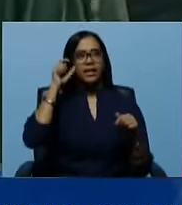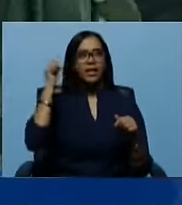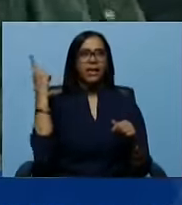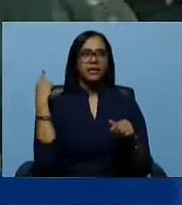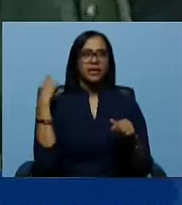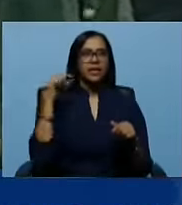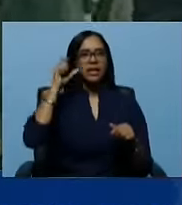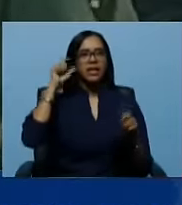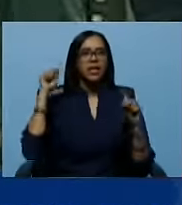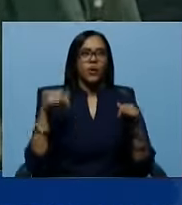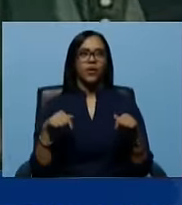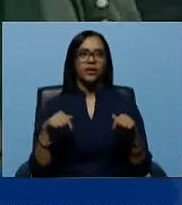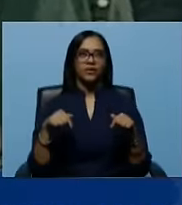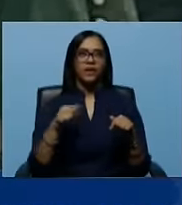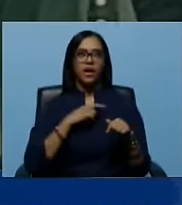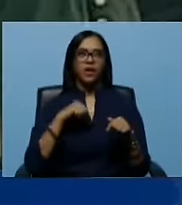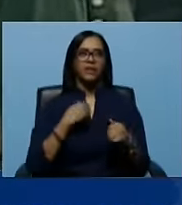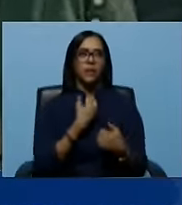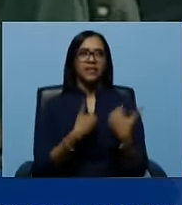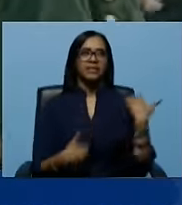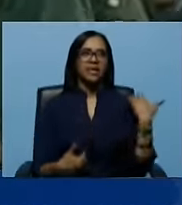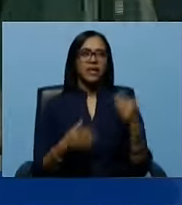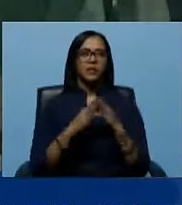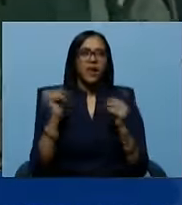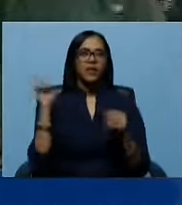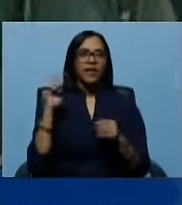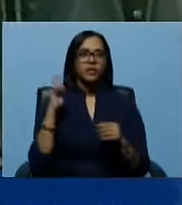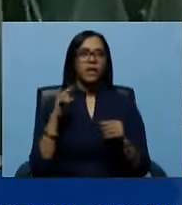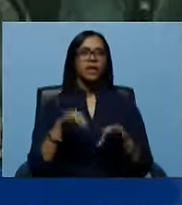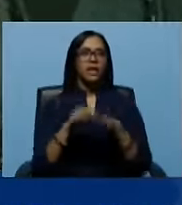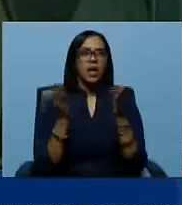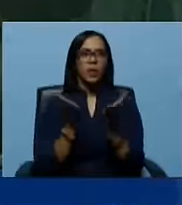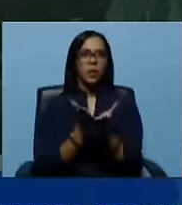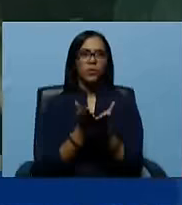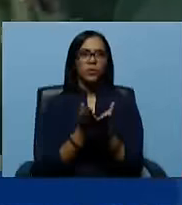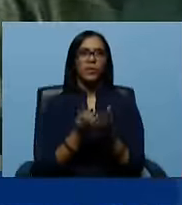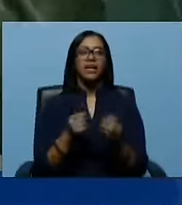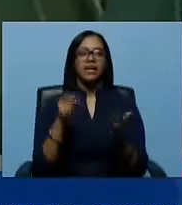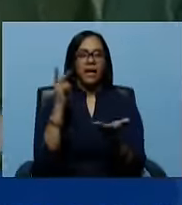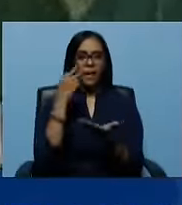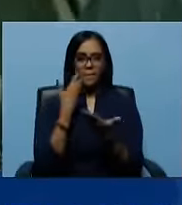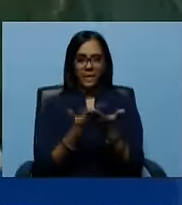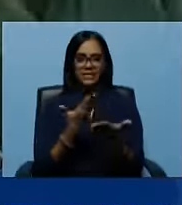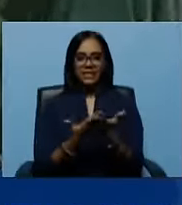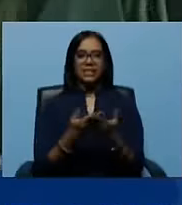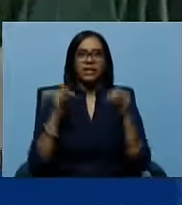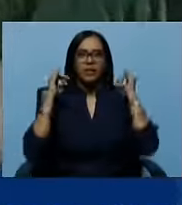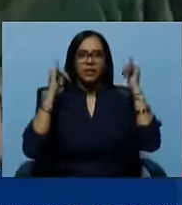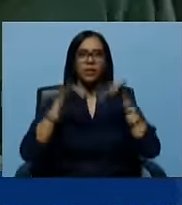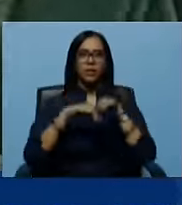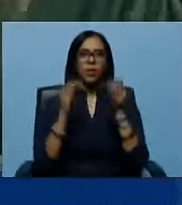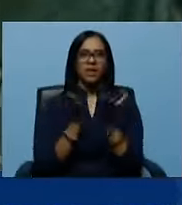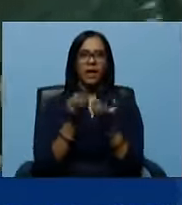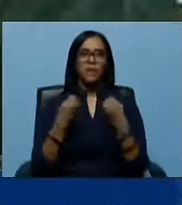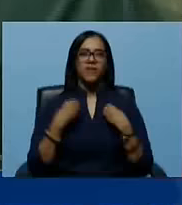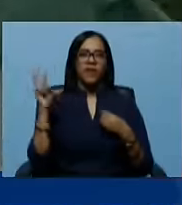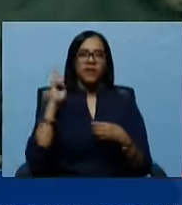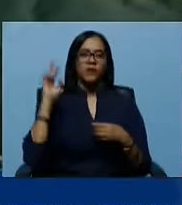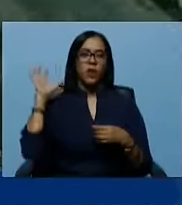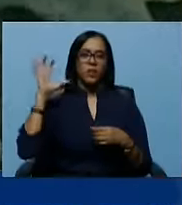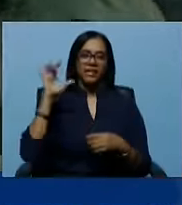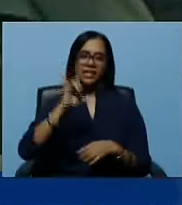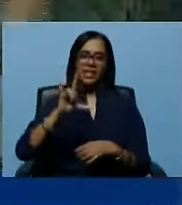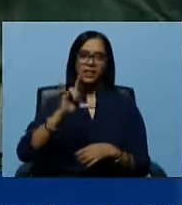y el día de hoy a nuestro presidente y a toda Venezuela y al mundo entero que presencia este Festival Mundial Viva Venezuela, mi patria